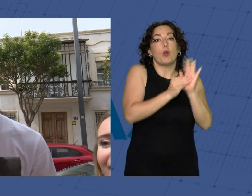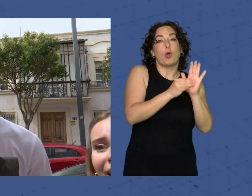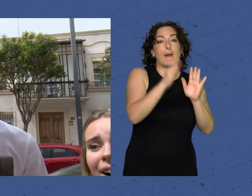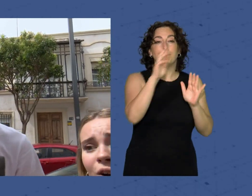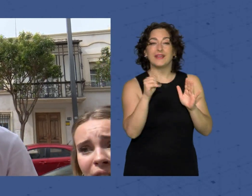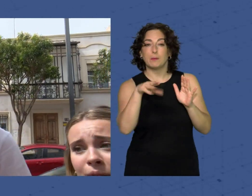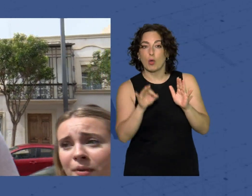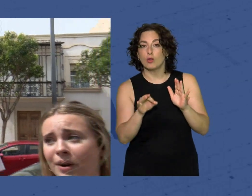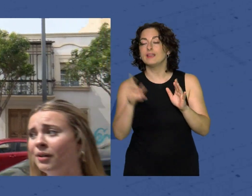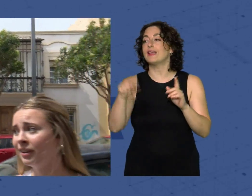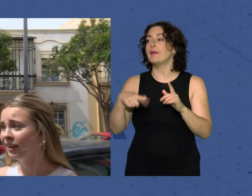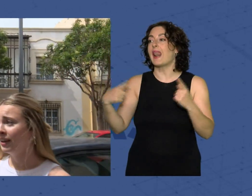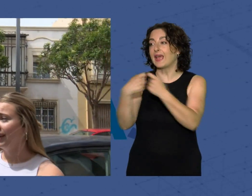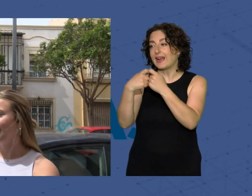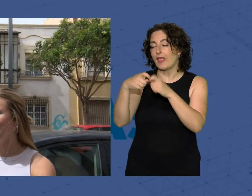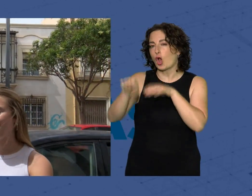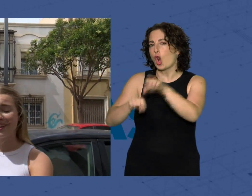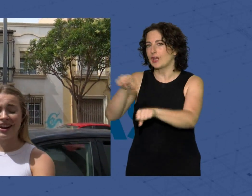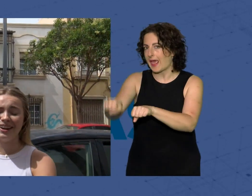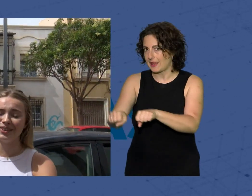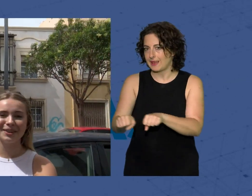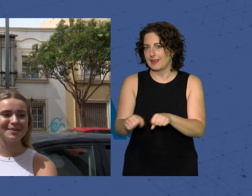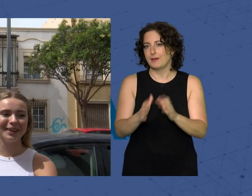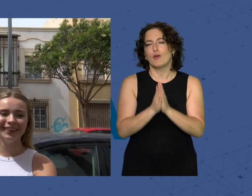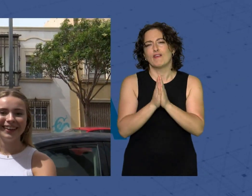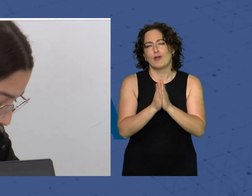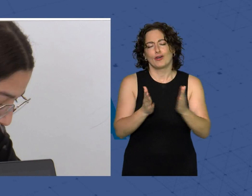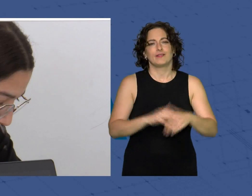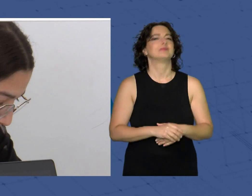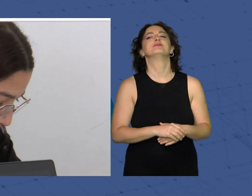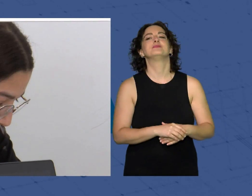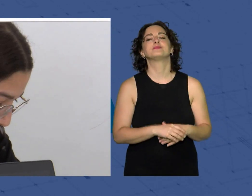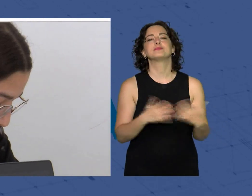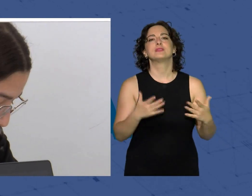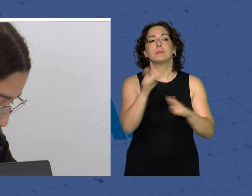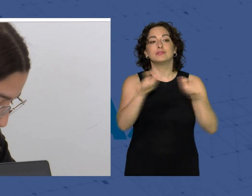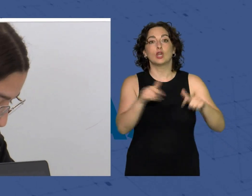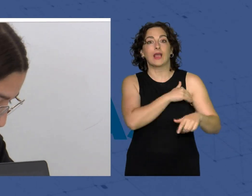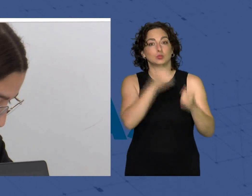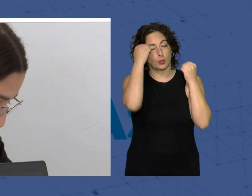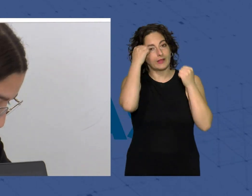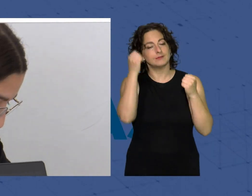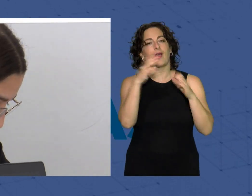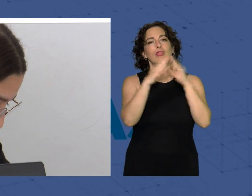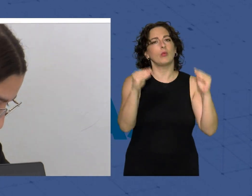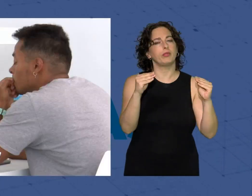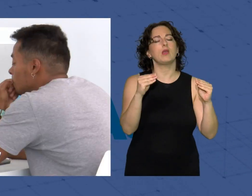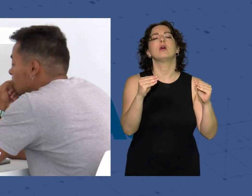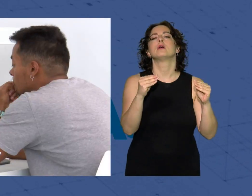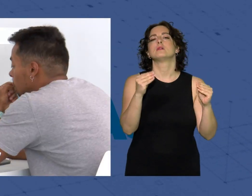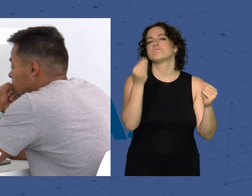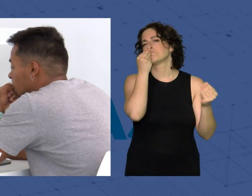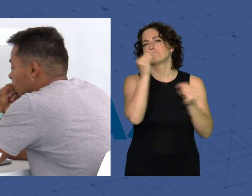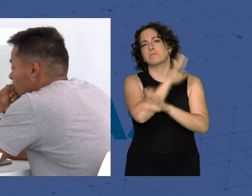100%. Y la guerra colonial, por favor. Eso. La guerra colonial es lo único que pido. Los estudiantes andaluces fueron los que obtuvieron mejor